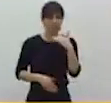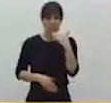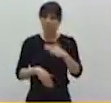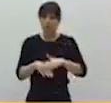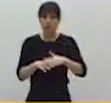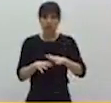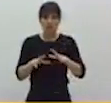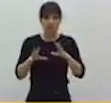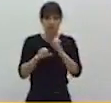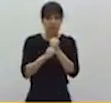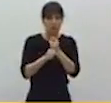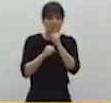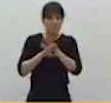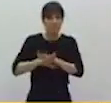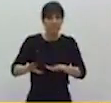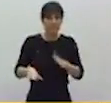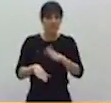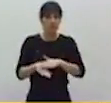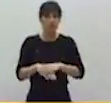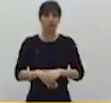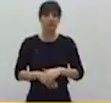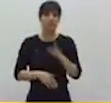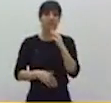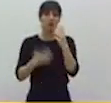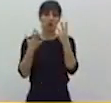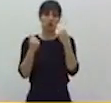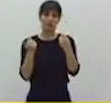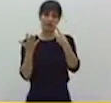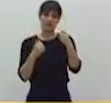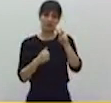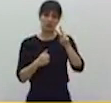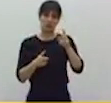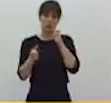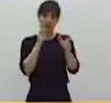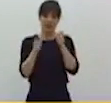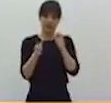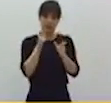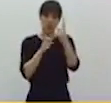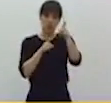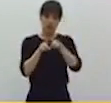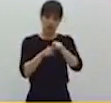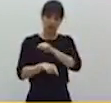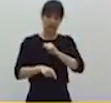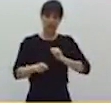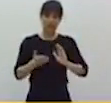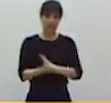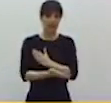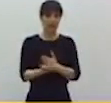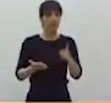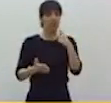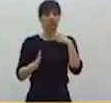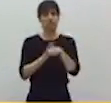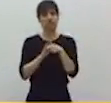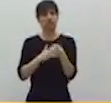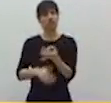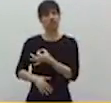En su discurso de 8.624 palabras, ni una sola de autocrítica. Dice que su gestión ha sido eficaz. 22.000 muertos